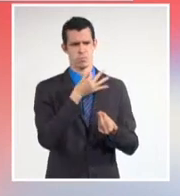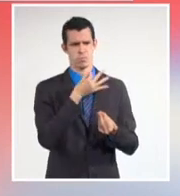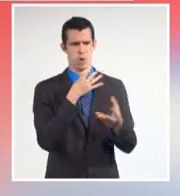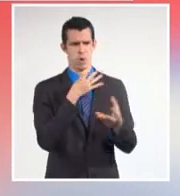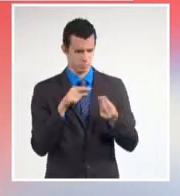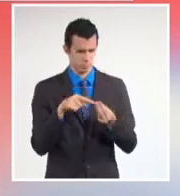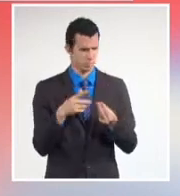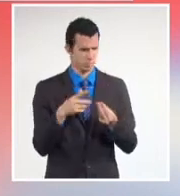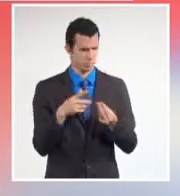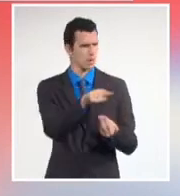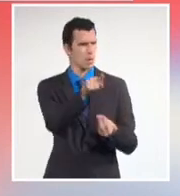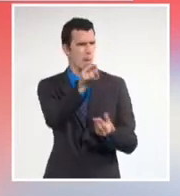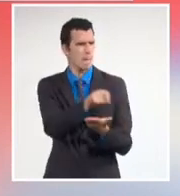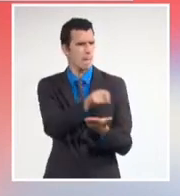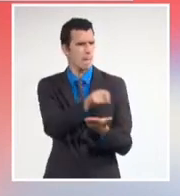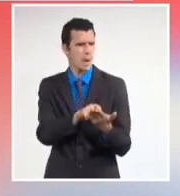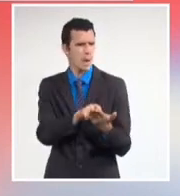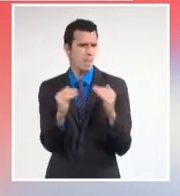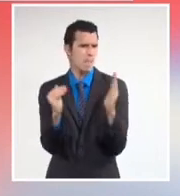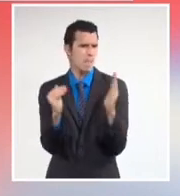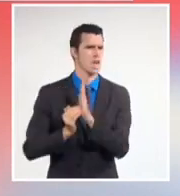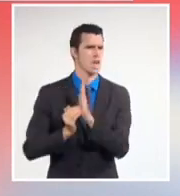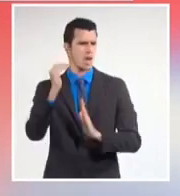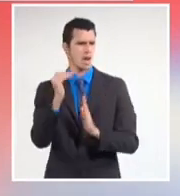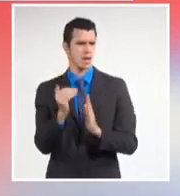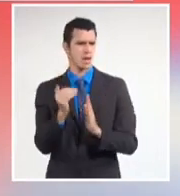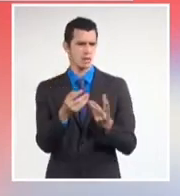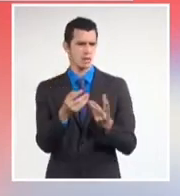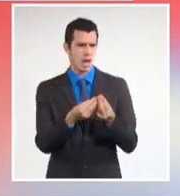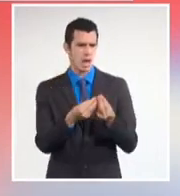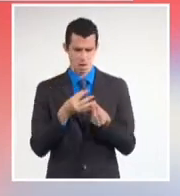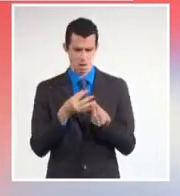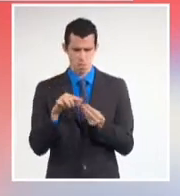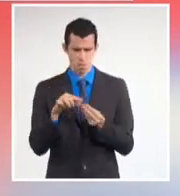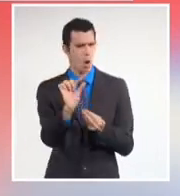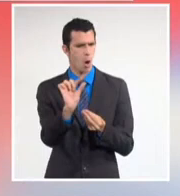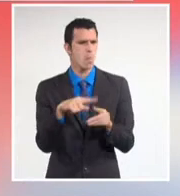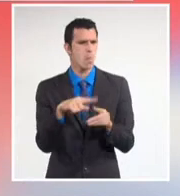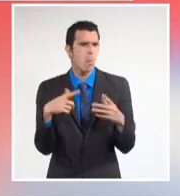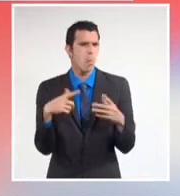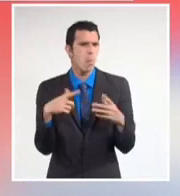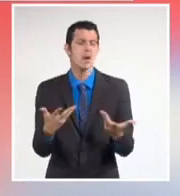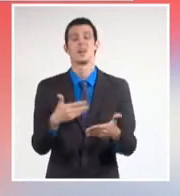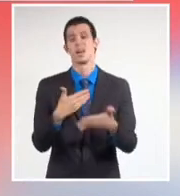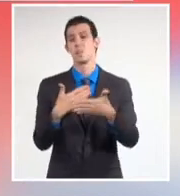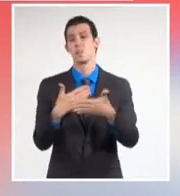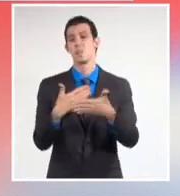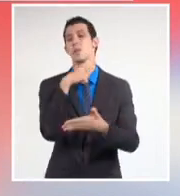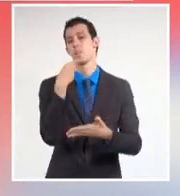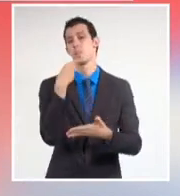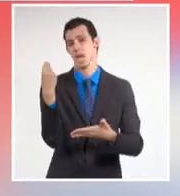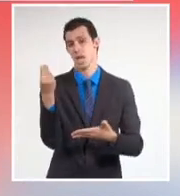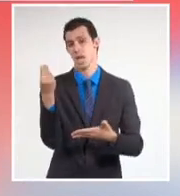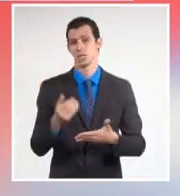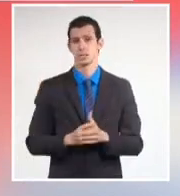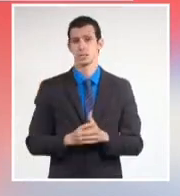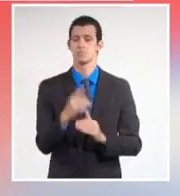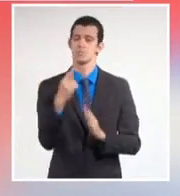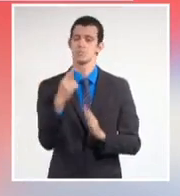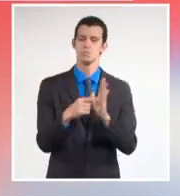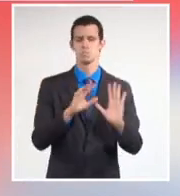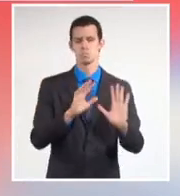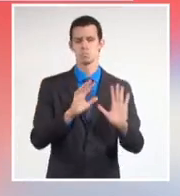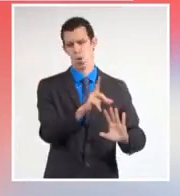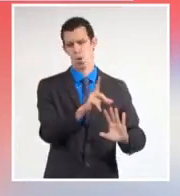30% de las empresas estatales del país. Por lo tanto, estamos a su vez desarrollando y ampliando un sector no estatal